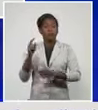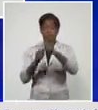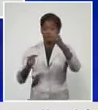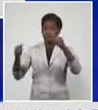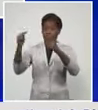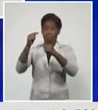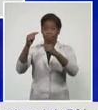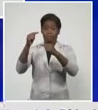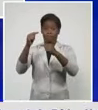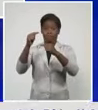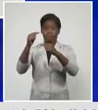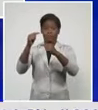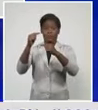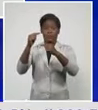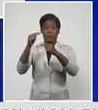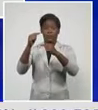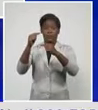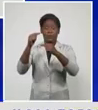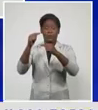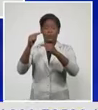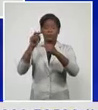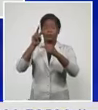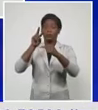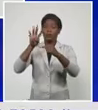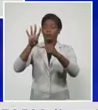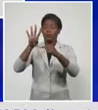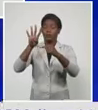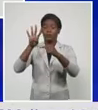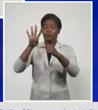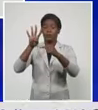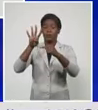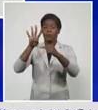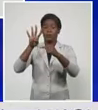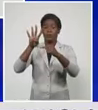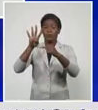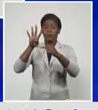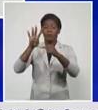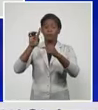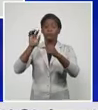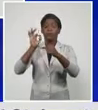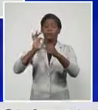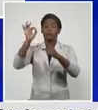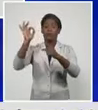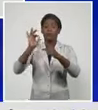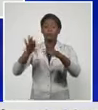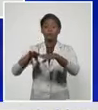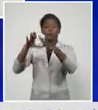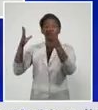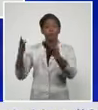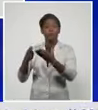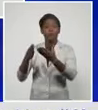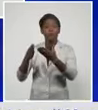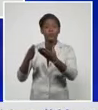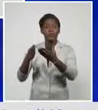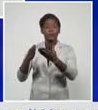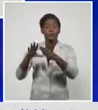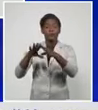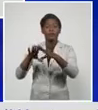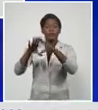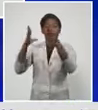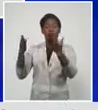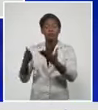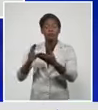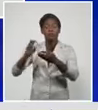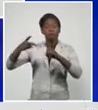el 24,2% de todos los del mundo. Estados Unidos, Norteamérica en el